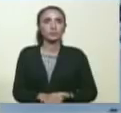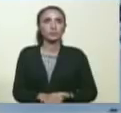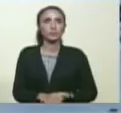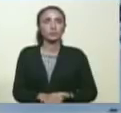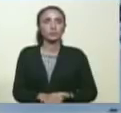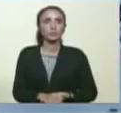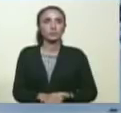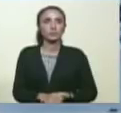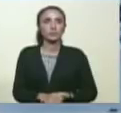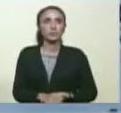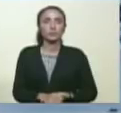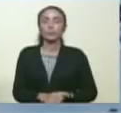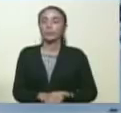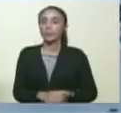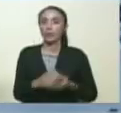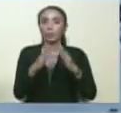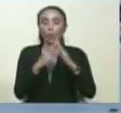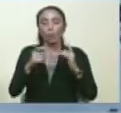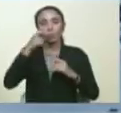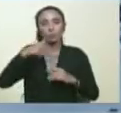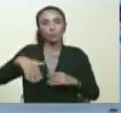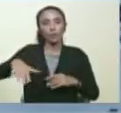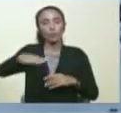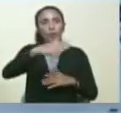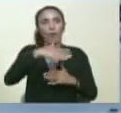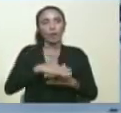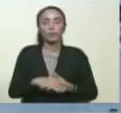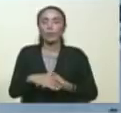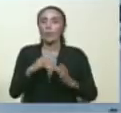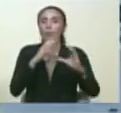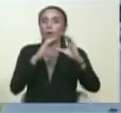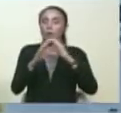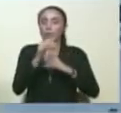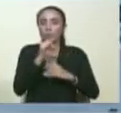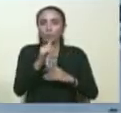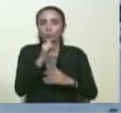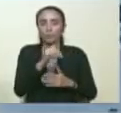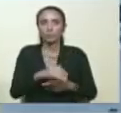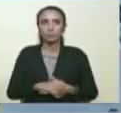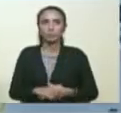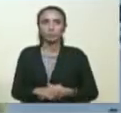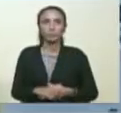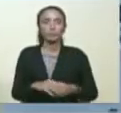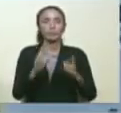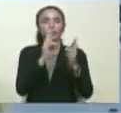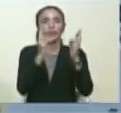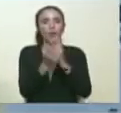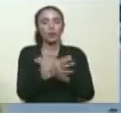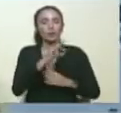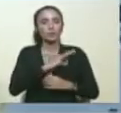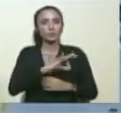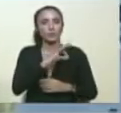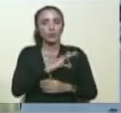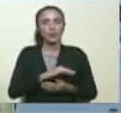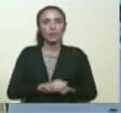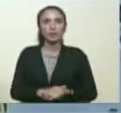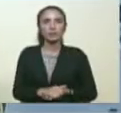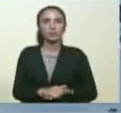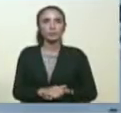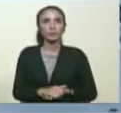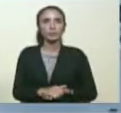a nuestro pueblo, a través de los medios de comunicación, de las redes sociales,